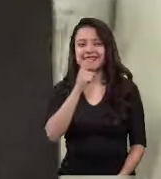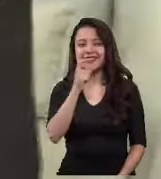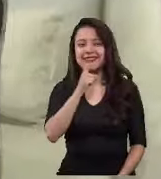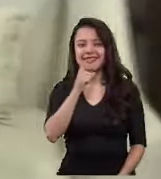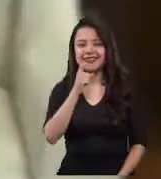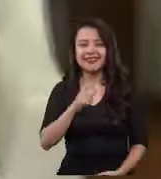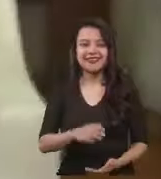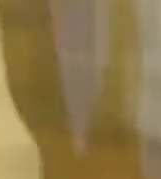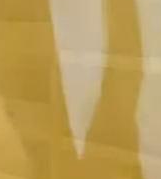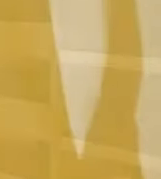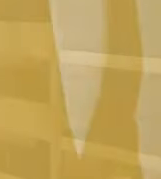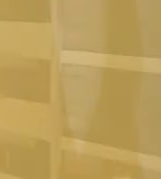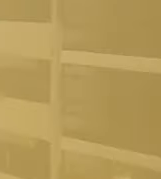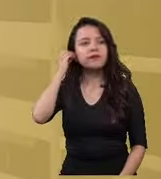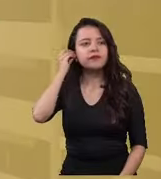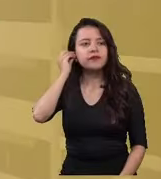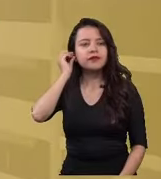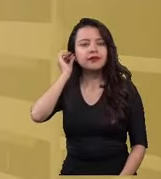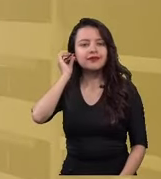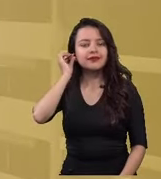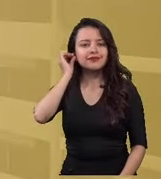Muchas gracias, Juan Diego, bienvenido.